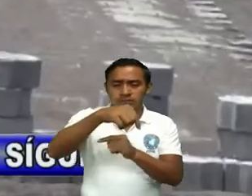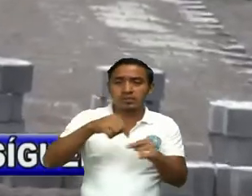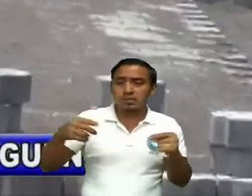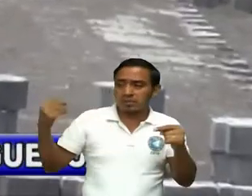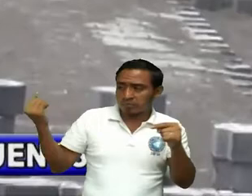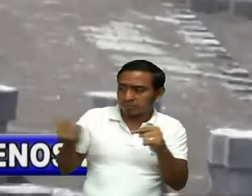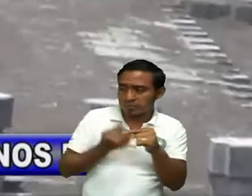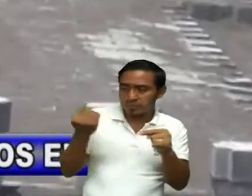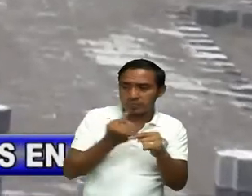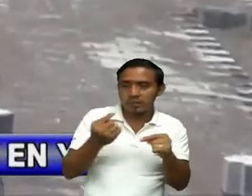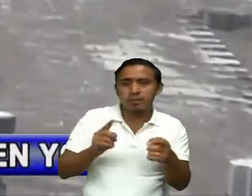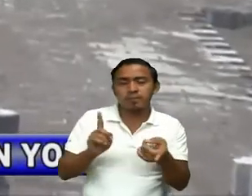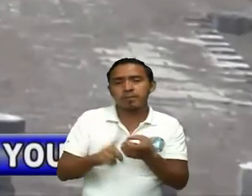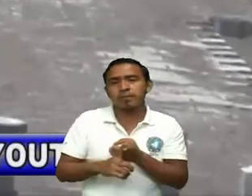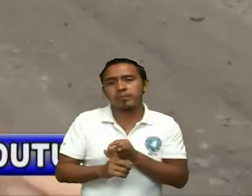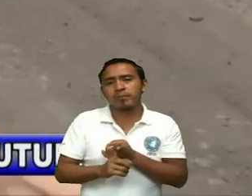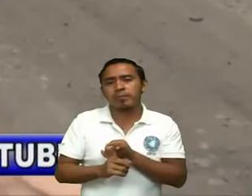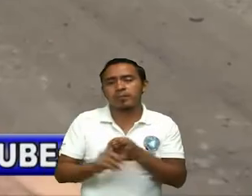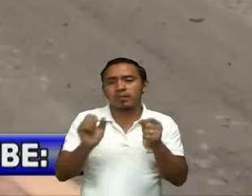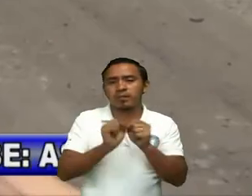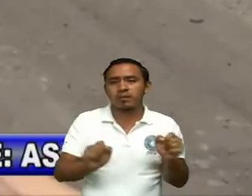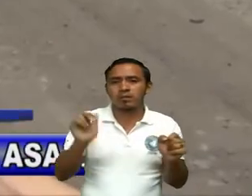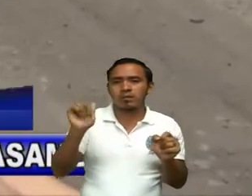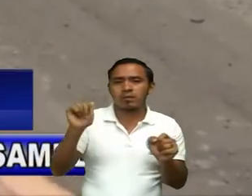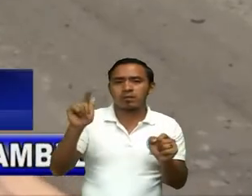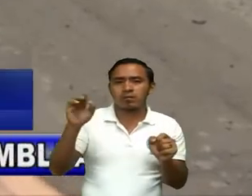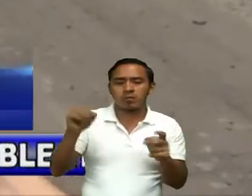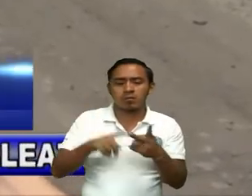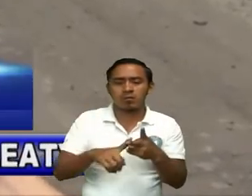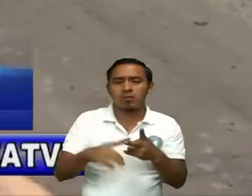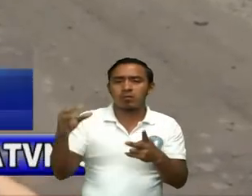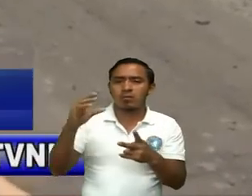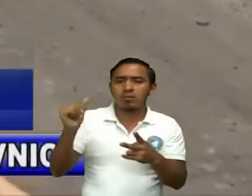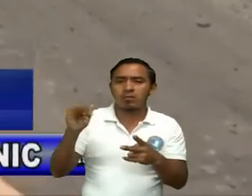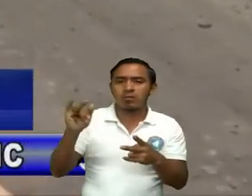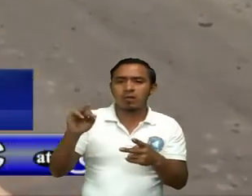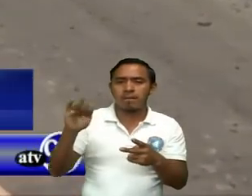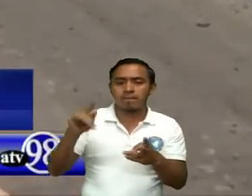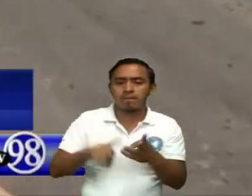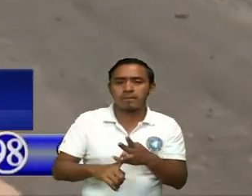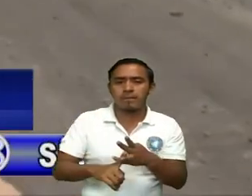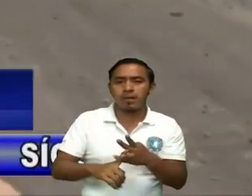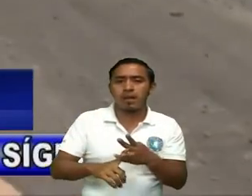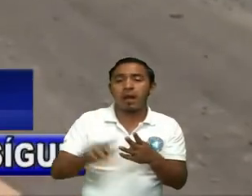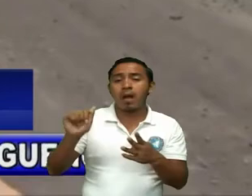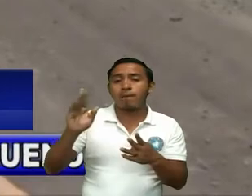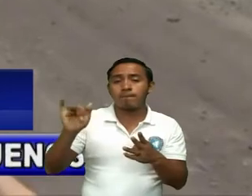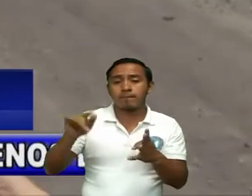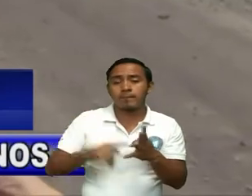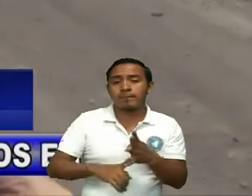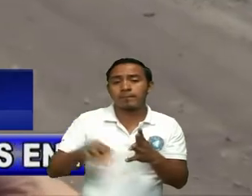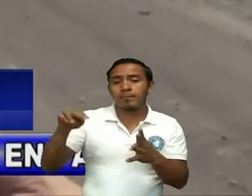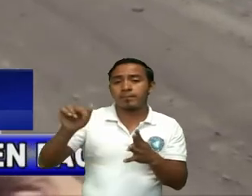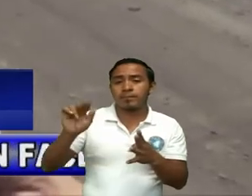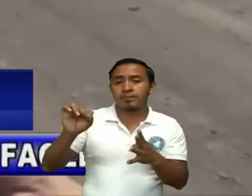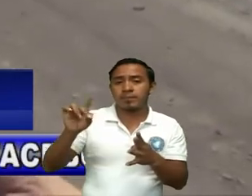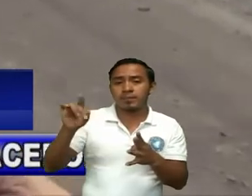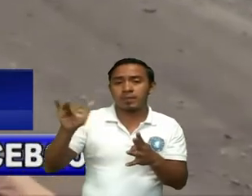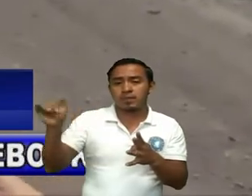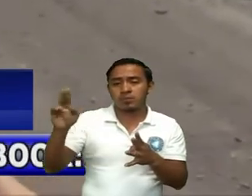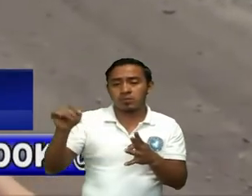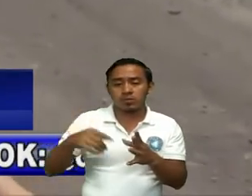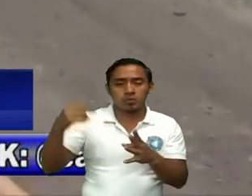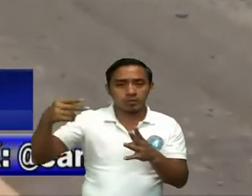por acá, como decir San Antonio, El Caimito, el Valle de los Aburtos, Nandayosis número 2,